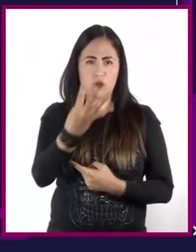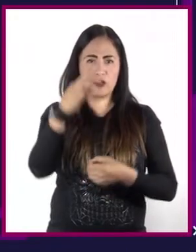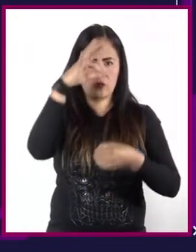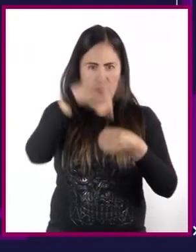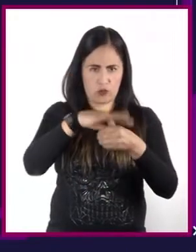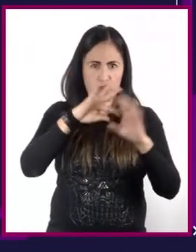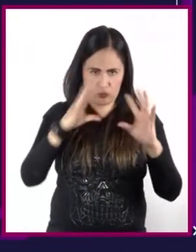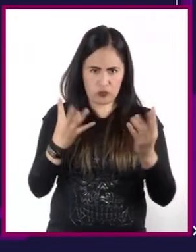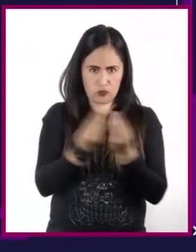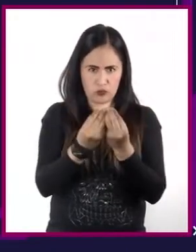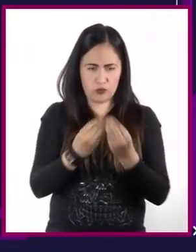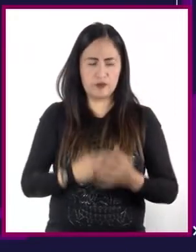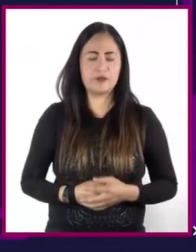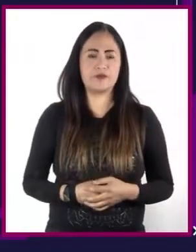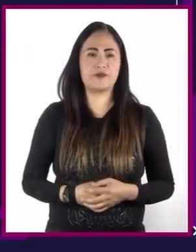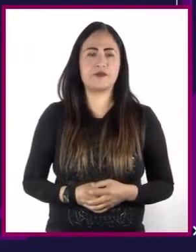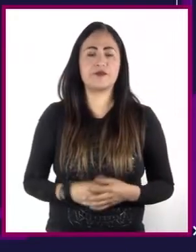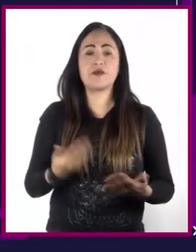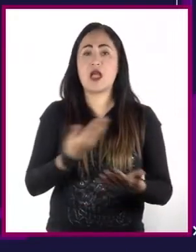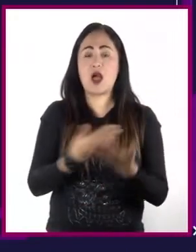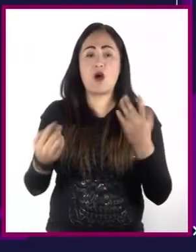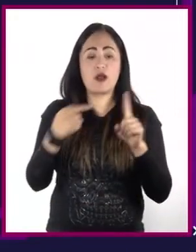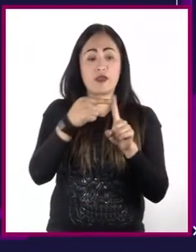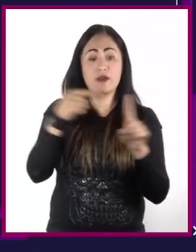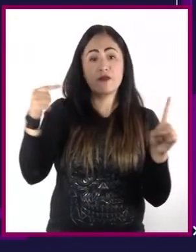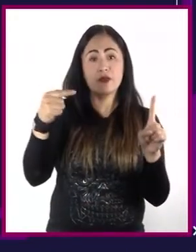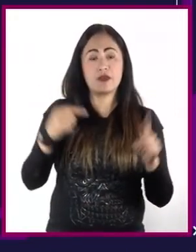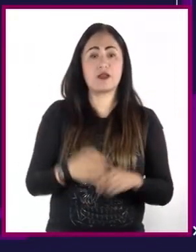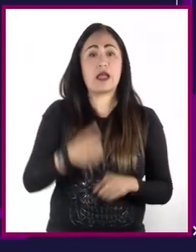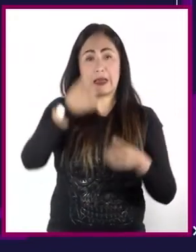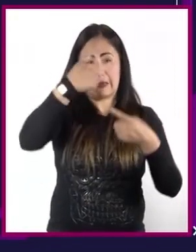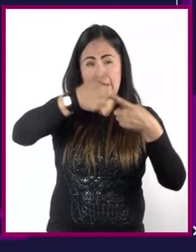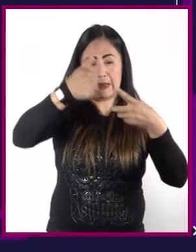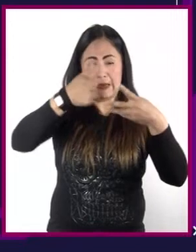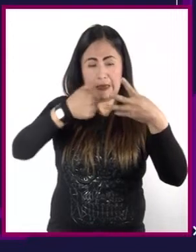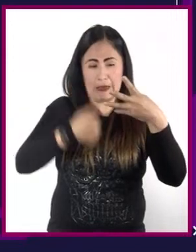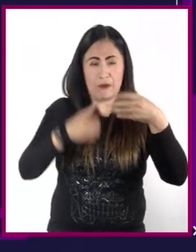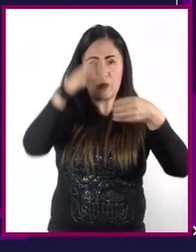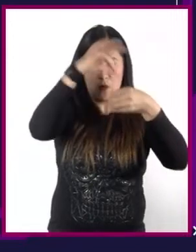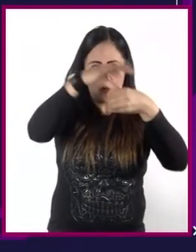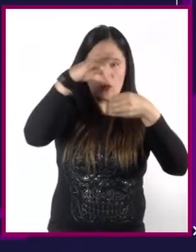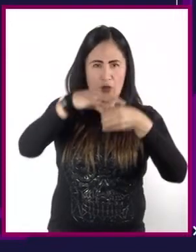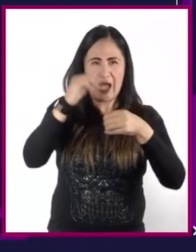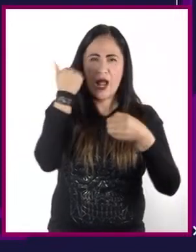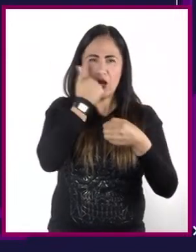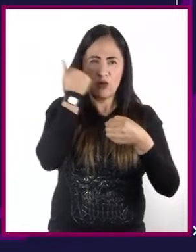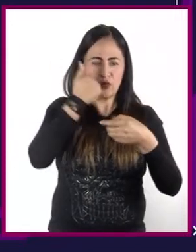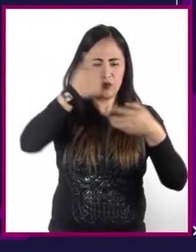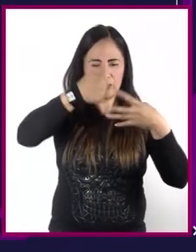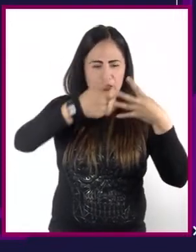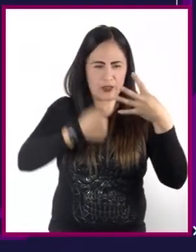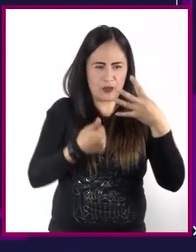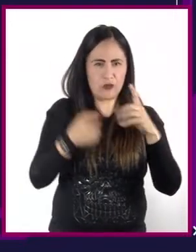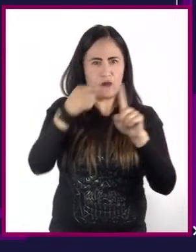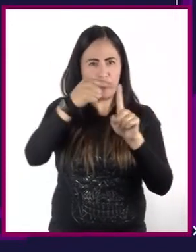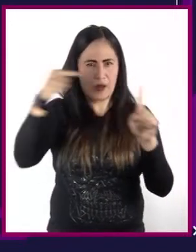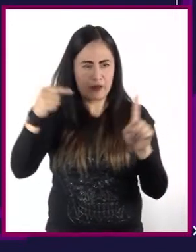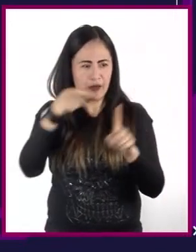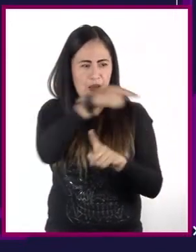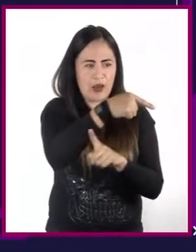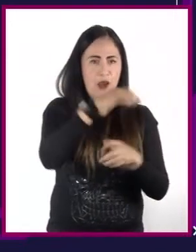votos. Ahora, dividiremos los votos que cada alumno obtuvo entre el total de los